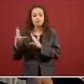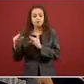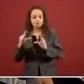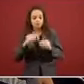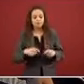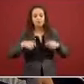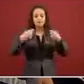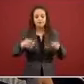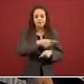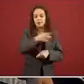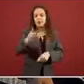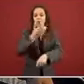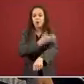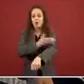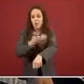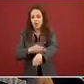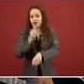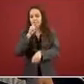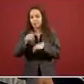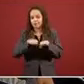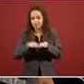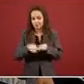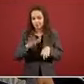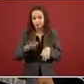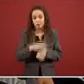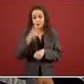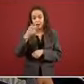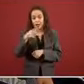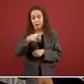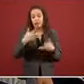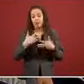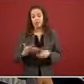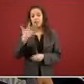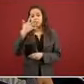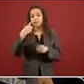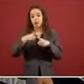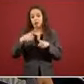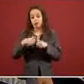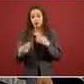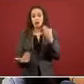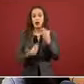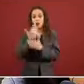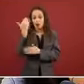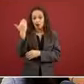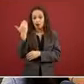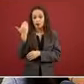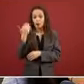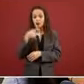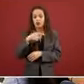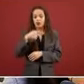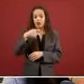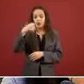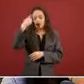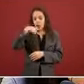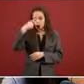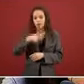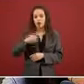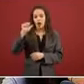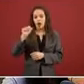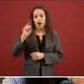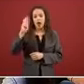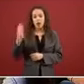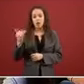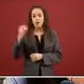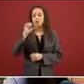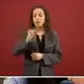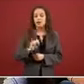compañeros, porque estos filtros están los 5 turnos: la mañana, vespertino, nocturno A y nocturno B, y jornada acumulada sábados y